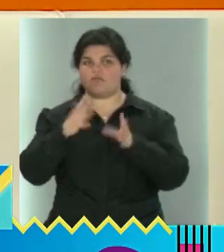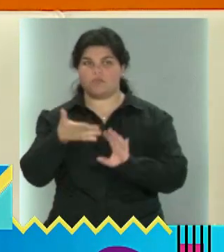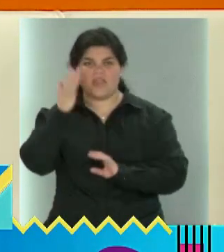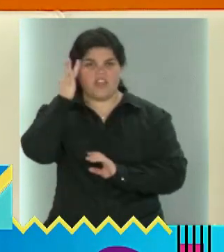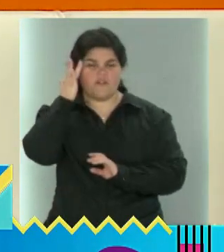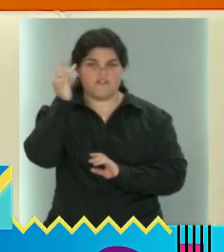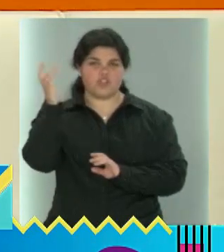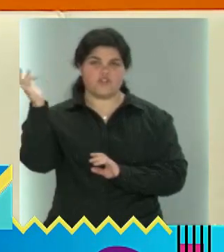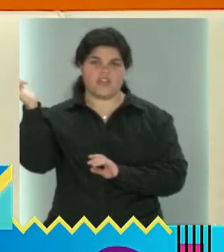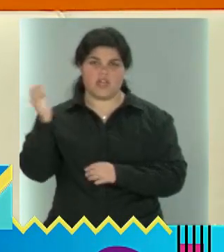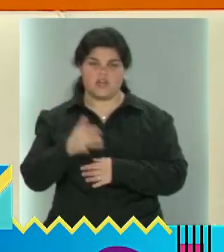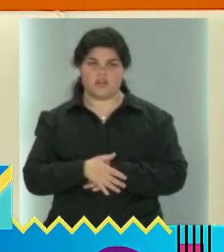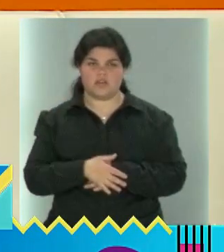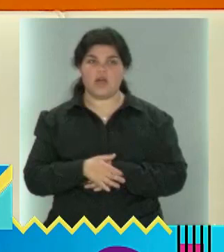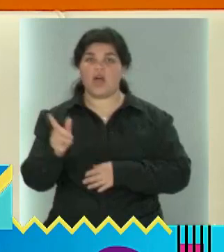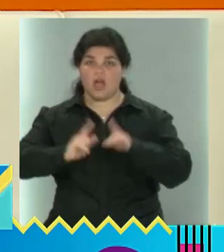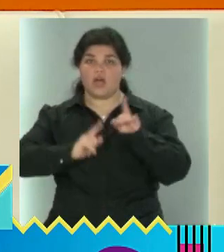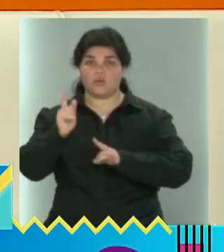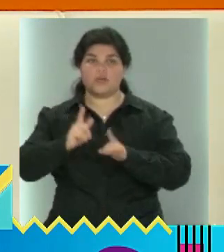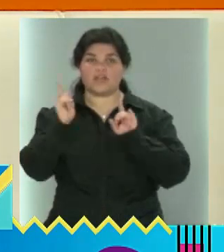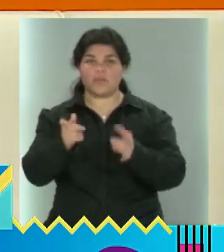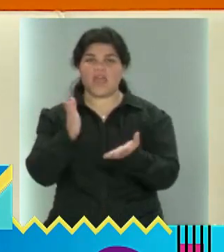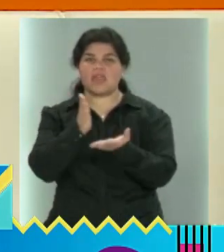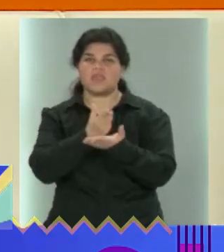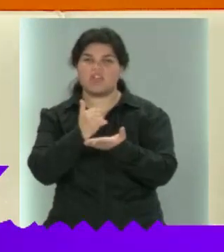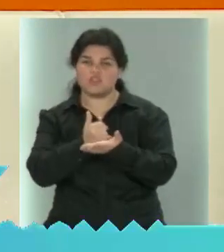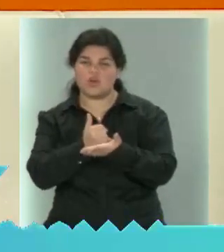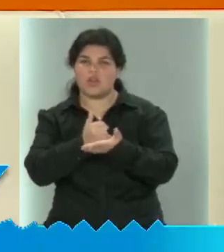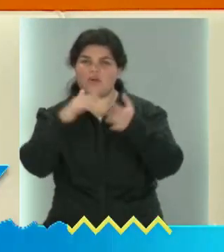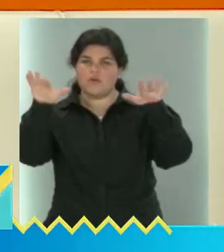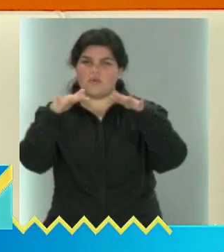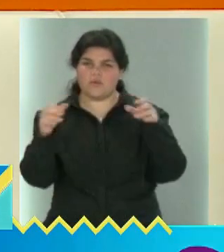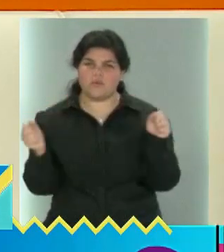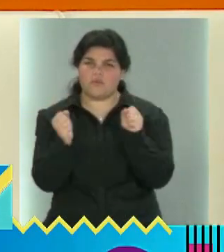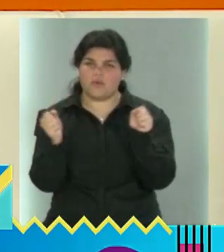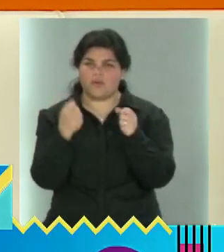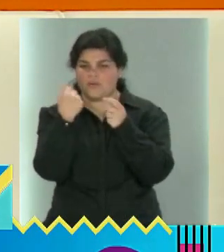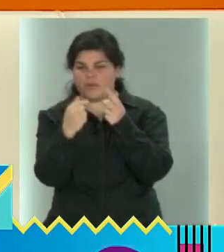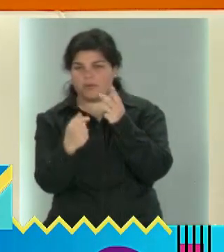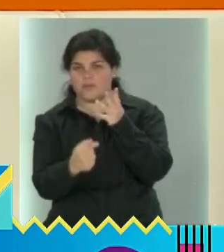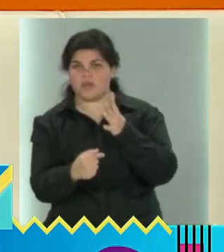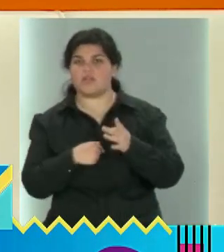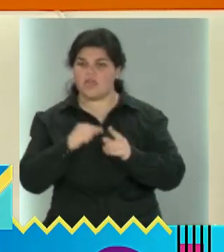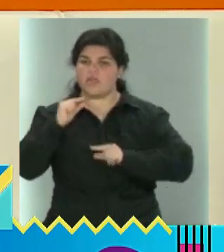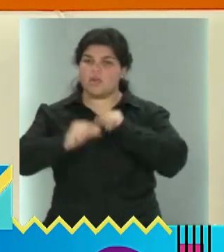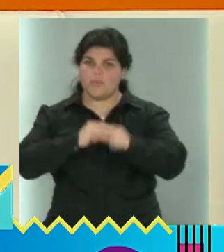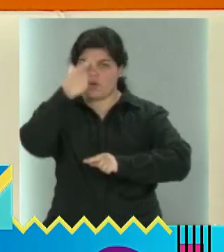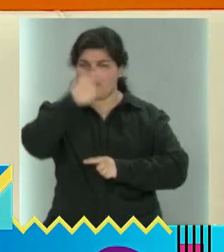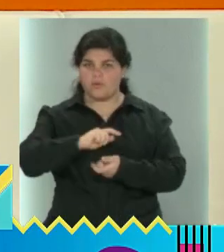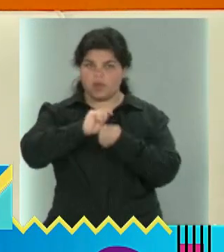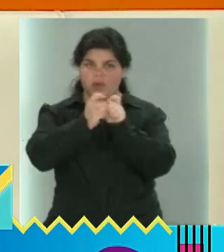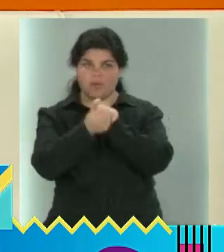E incluso hay películas que hablan de las estaciones y de cómo una persona va cambiando y va. Hay una película que es muy buena que se